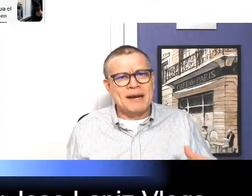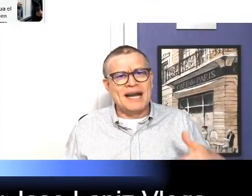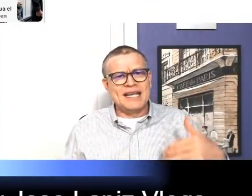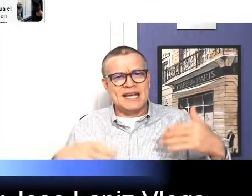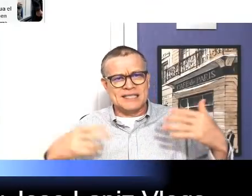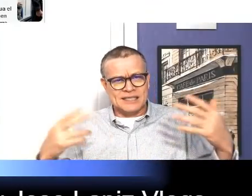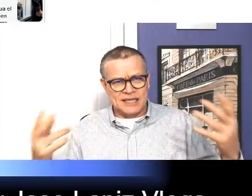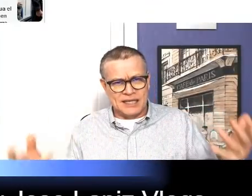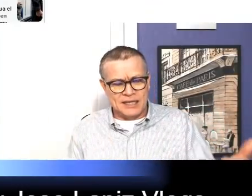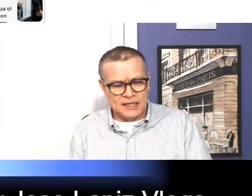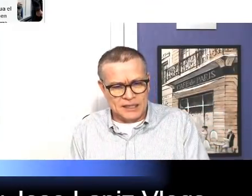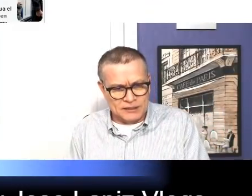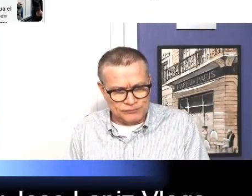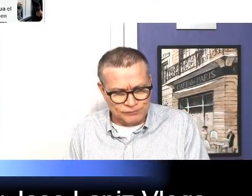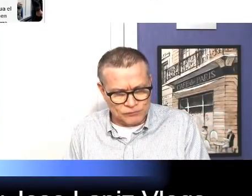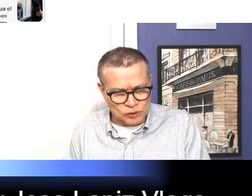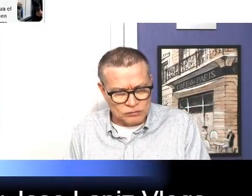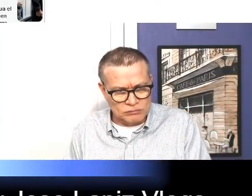varias